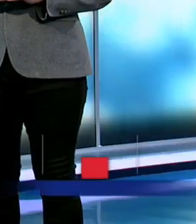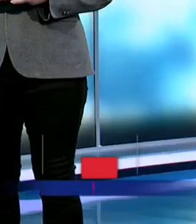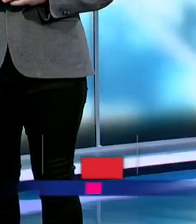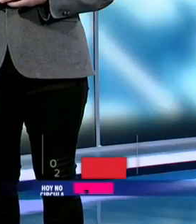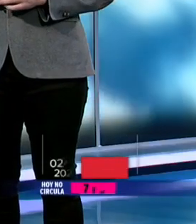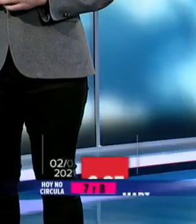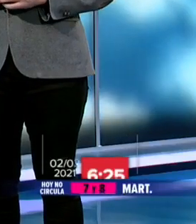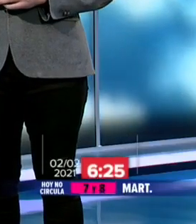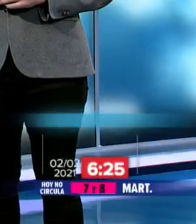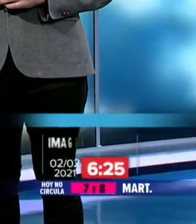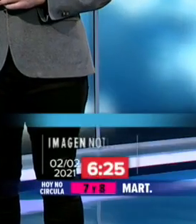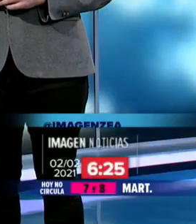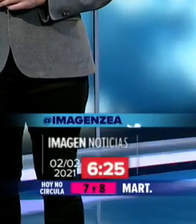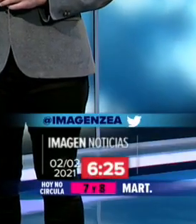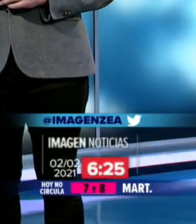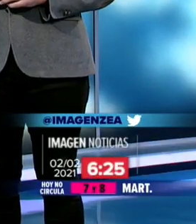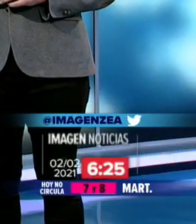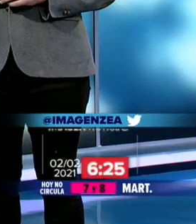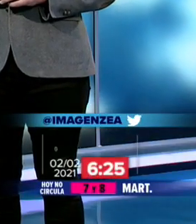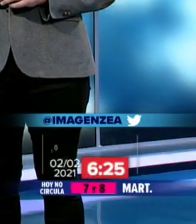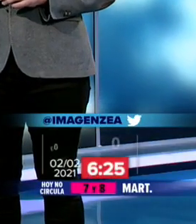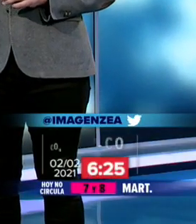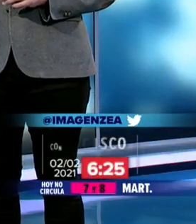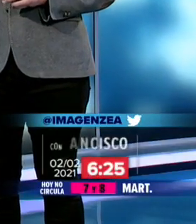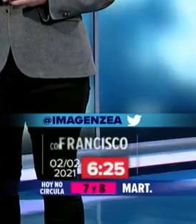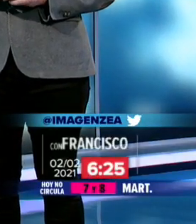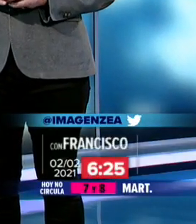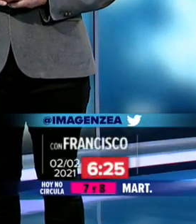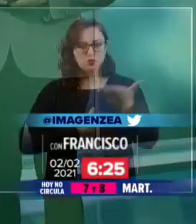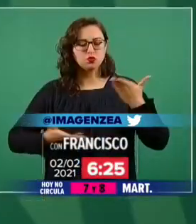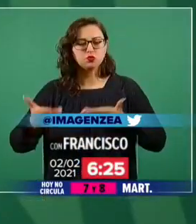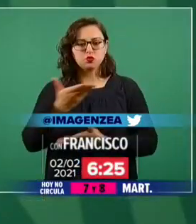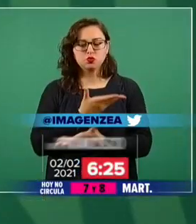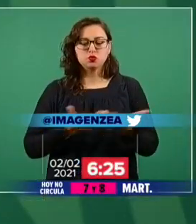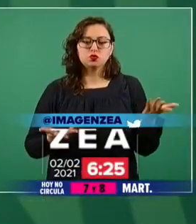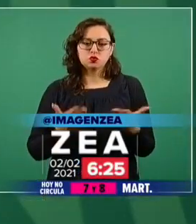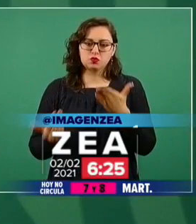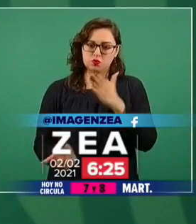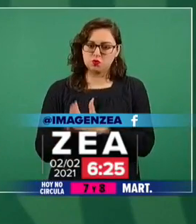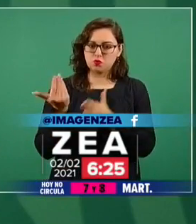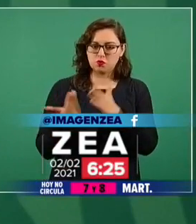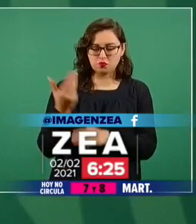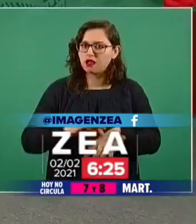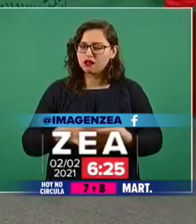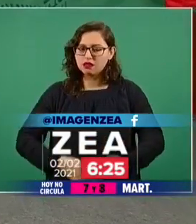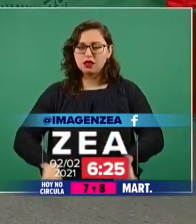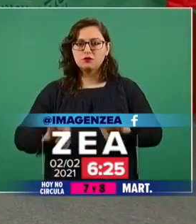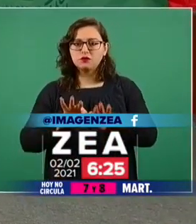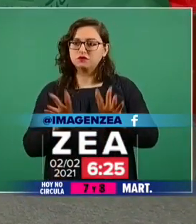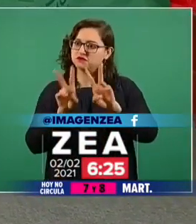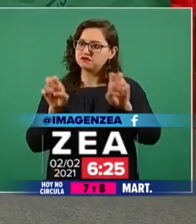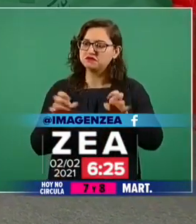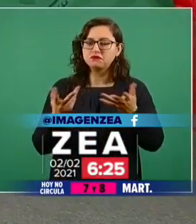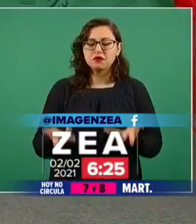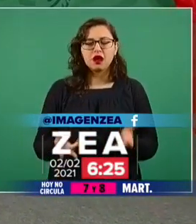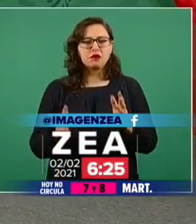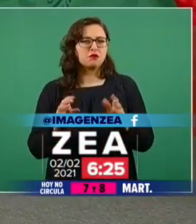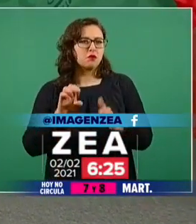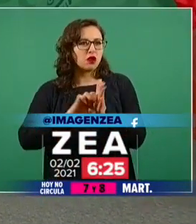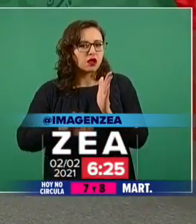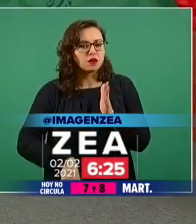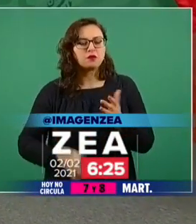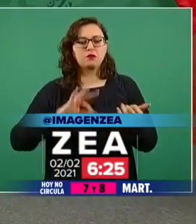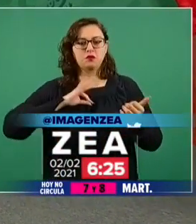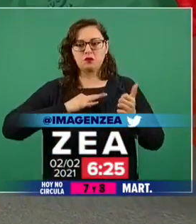Otros temas, ayer durante la conferencia matutina, Olga Sánchez Cordero, secretaria de Gobernación, fue cuestionada sobre la atención que le ha dado a los grupos de manifestantes